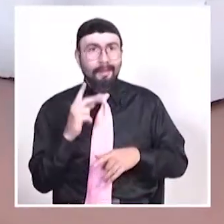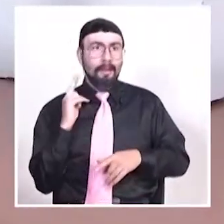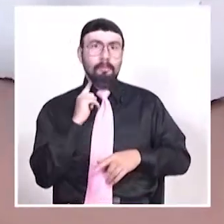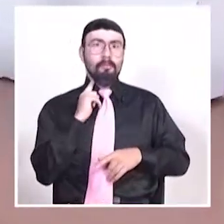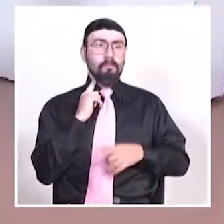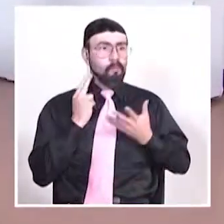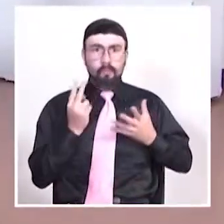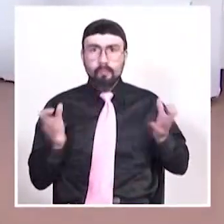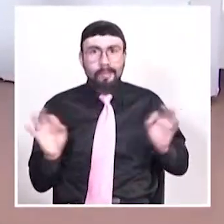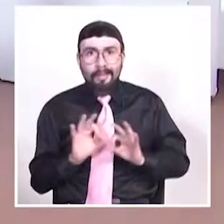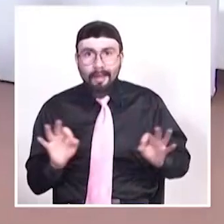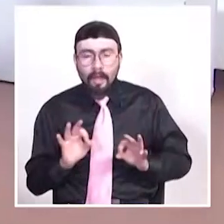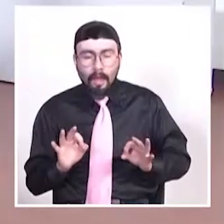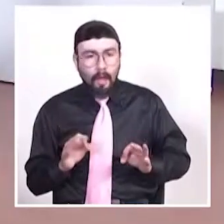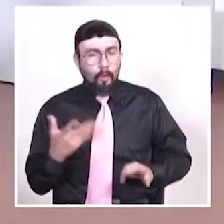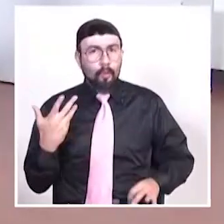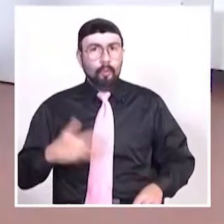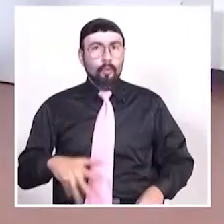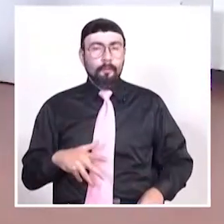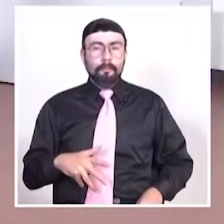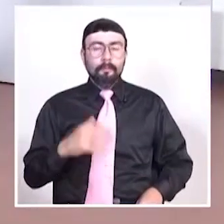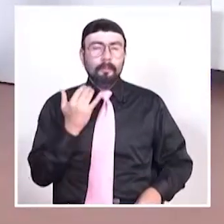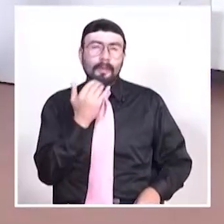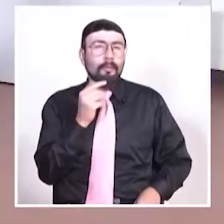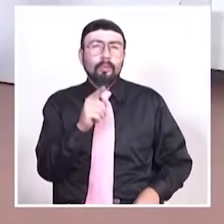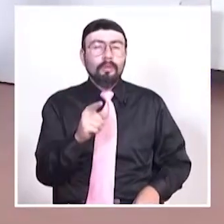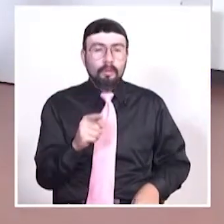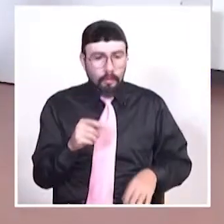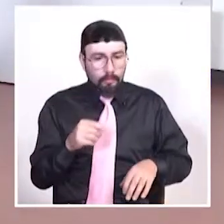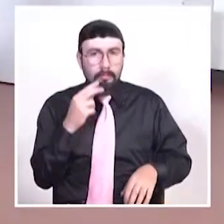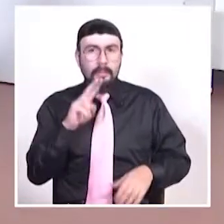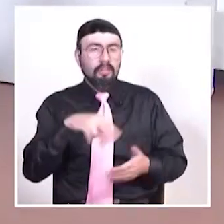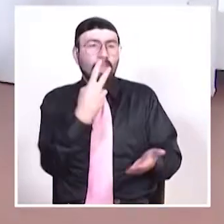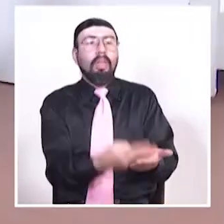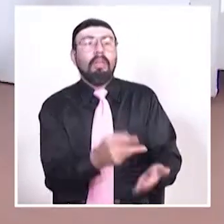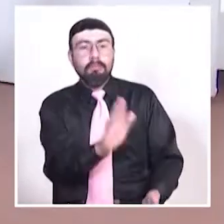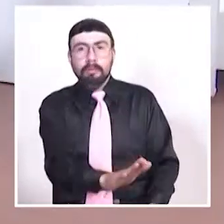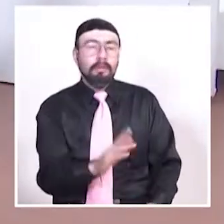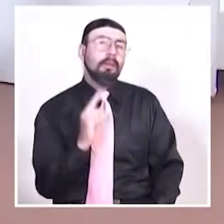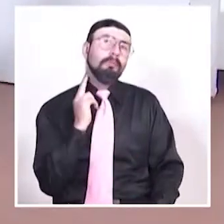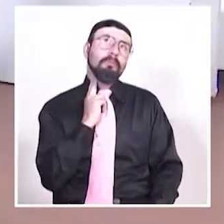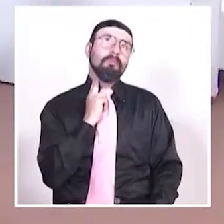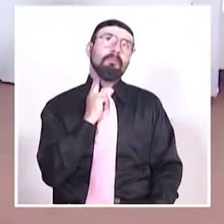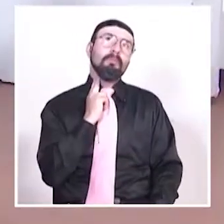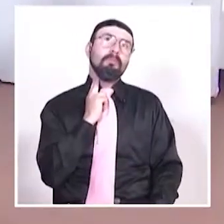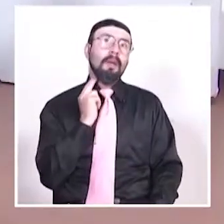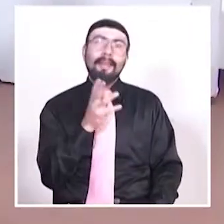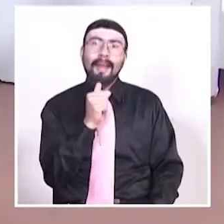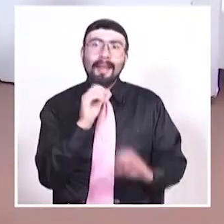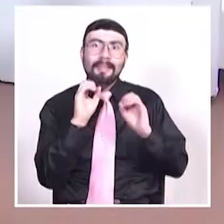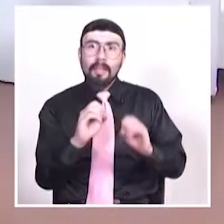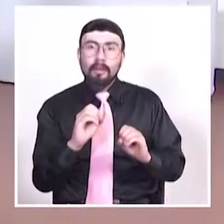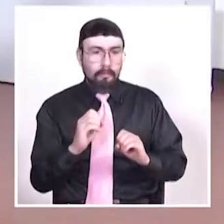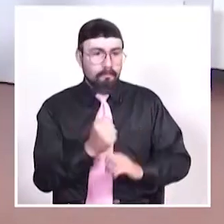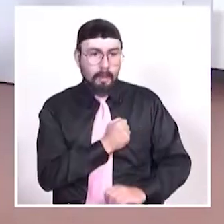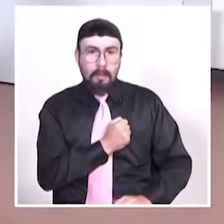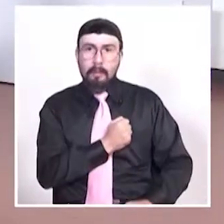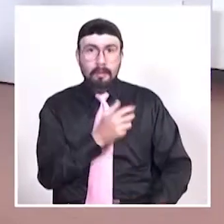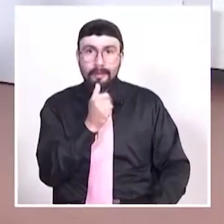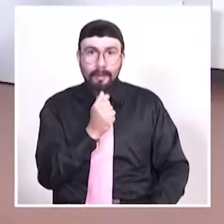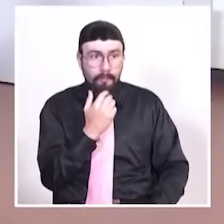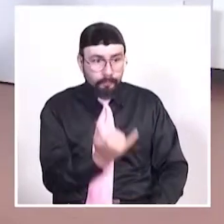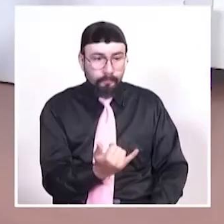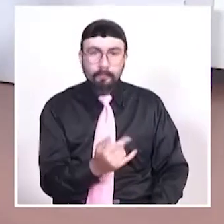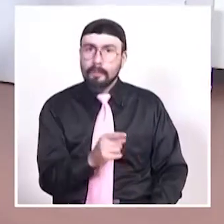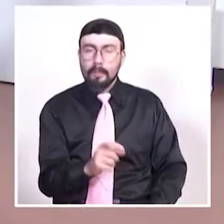pulso, si nosotros sencillamente palpamos y no tiene pulso, pues debemos de iniciar inmediatamente la reanimación. Y